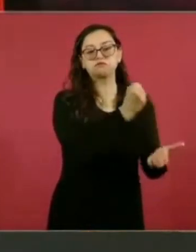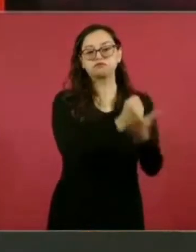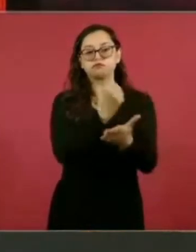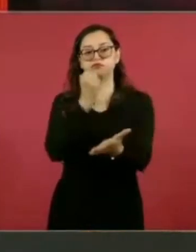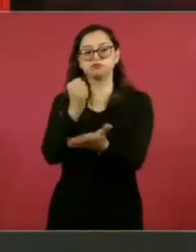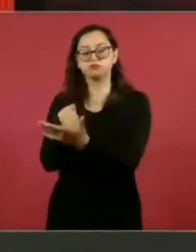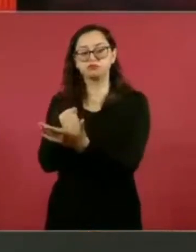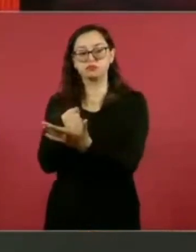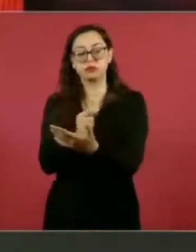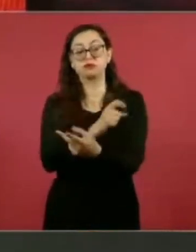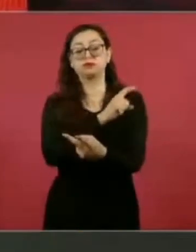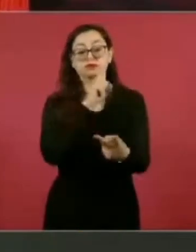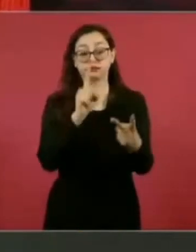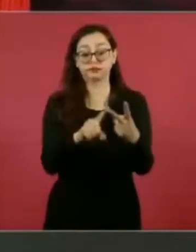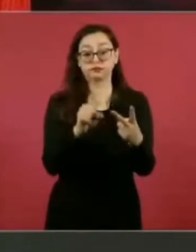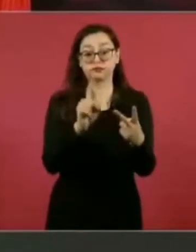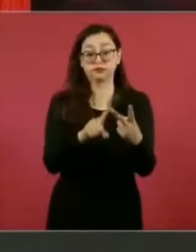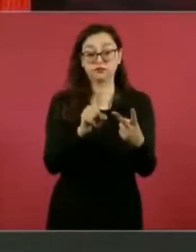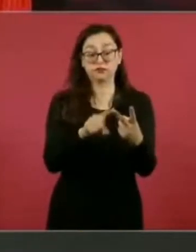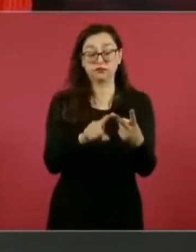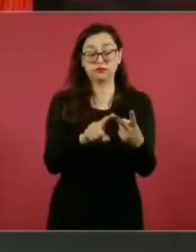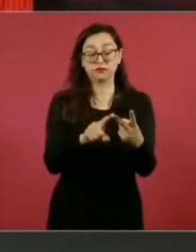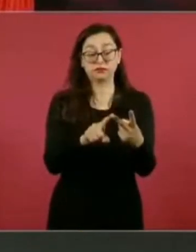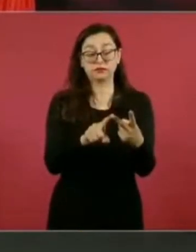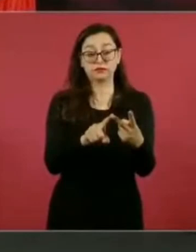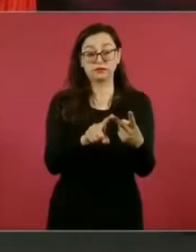ley que